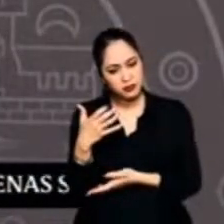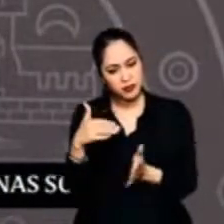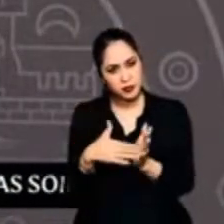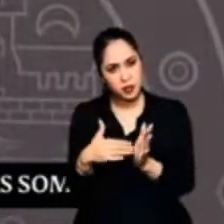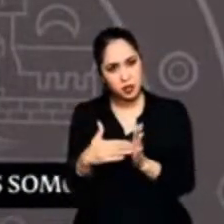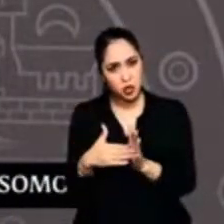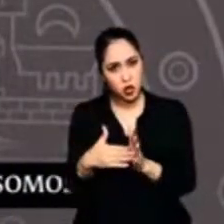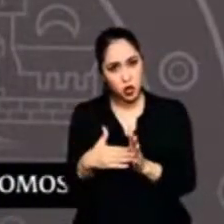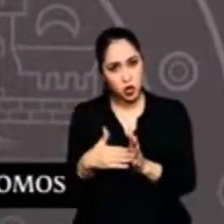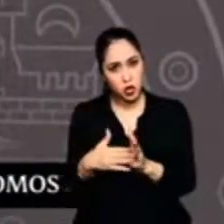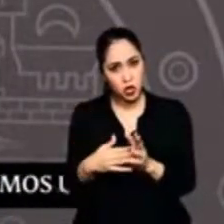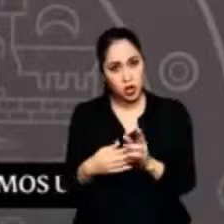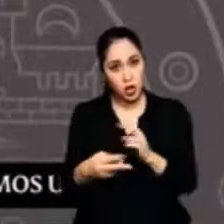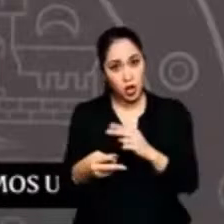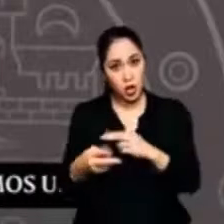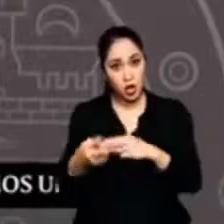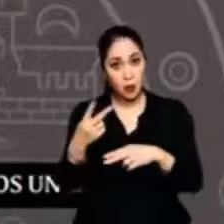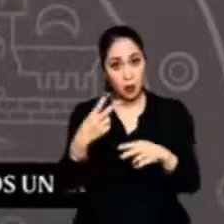regresan. O sea,